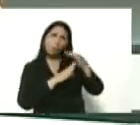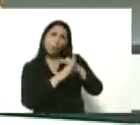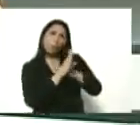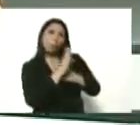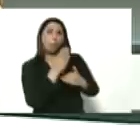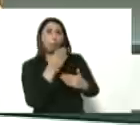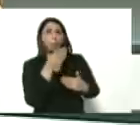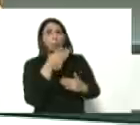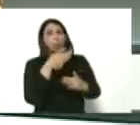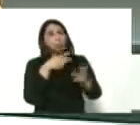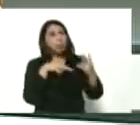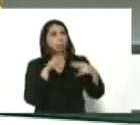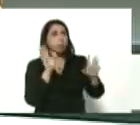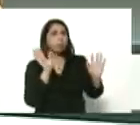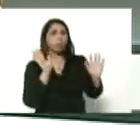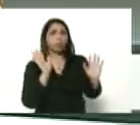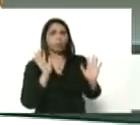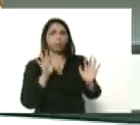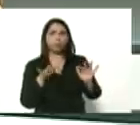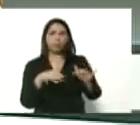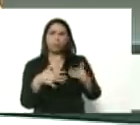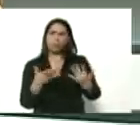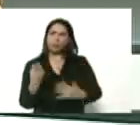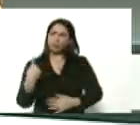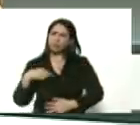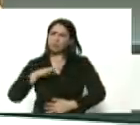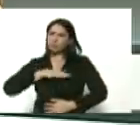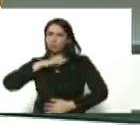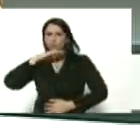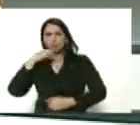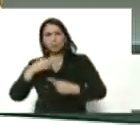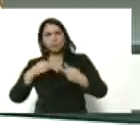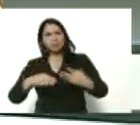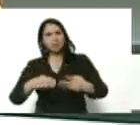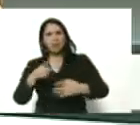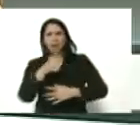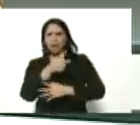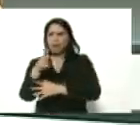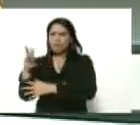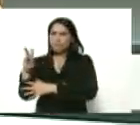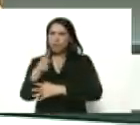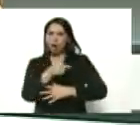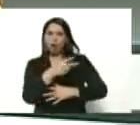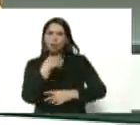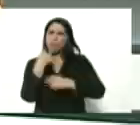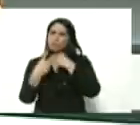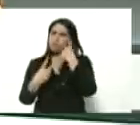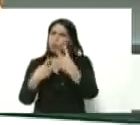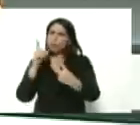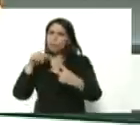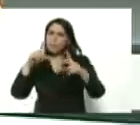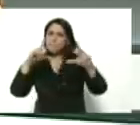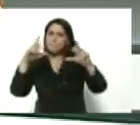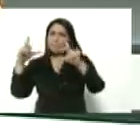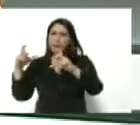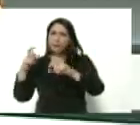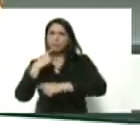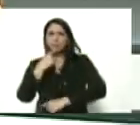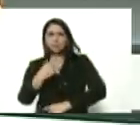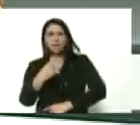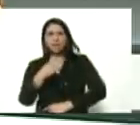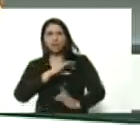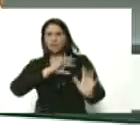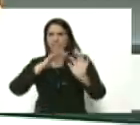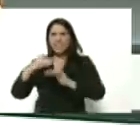descarriadas, cuando tenemos suficiente material grabado con su voz y su imagen diciendo que